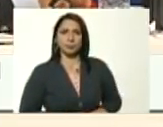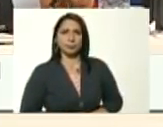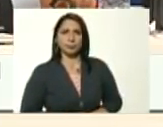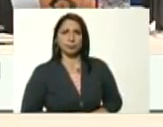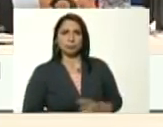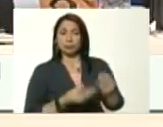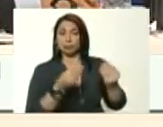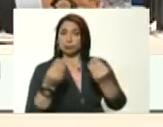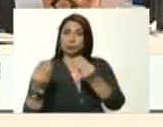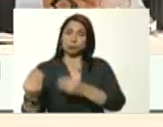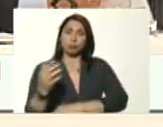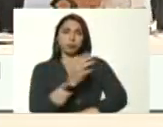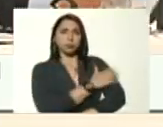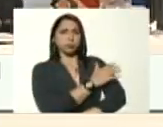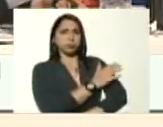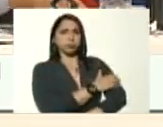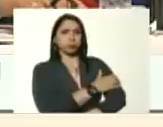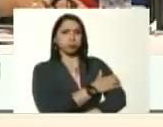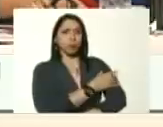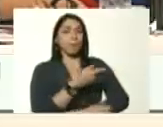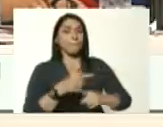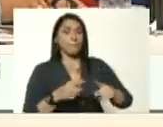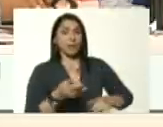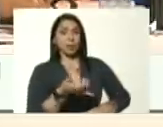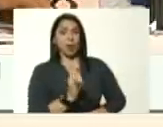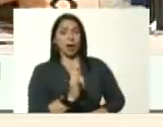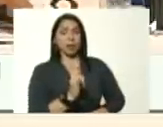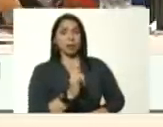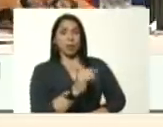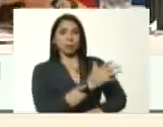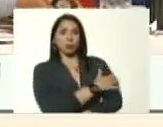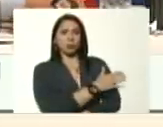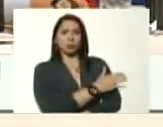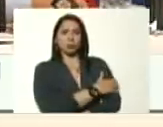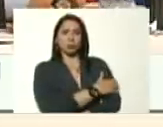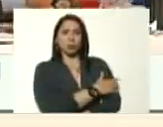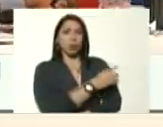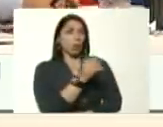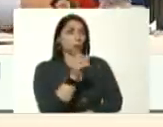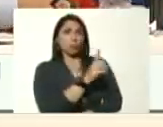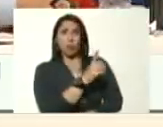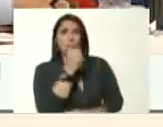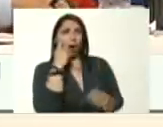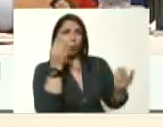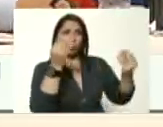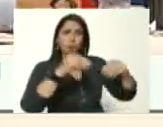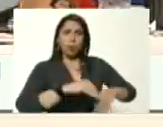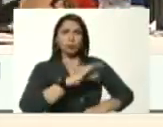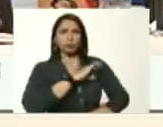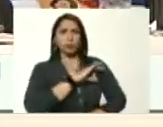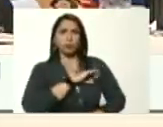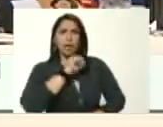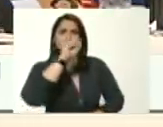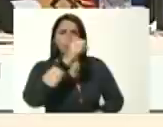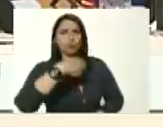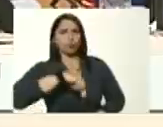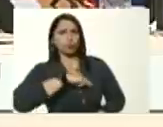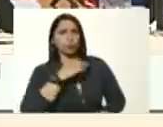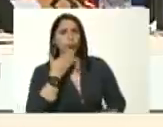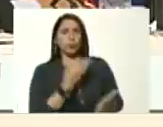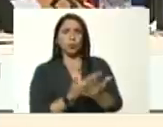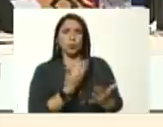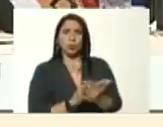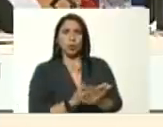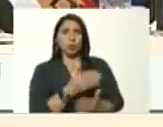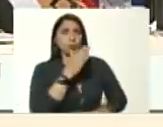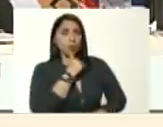mejor dicho pero hay una oposición que no está de acuerdo con el socialismo que nosotros proponemos que no